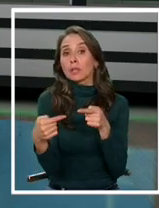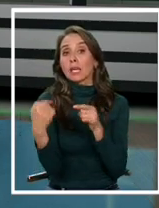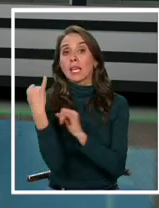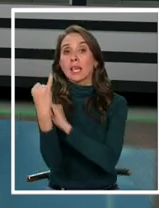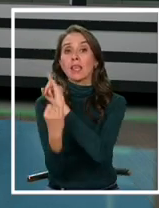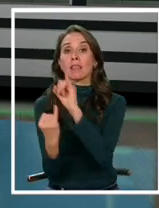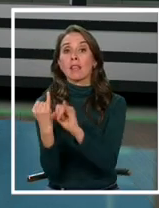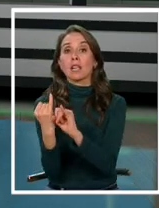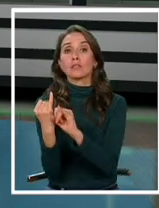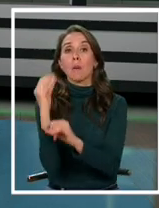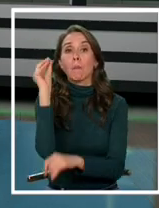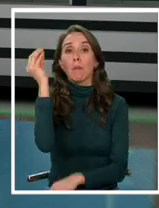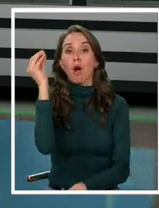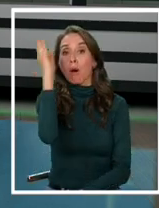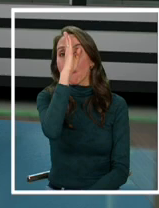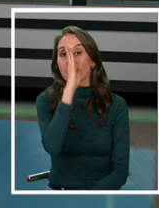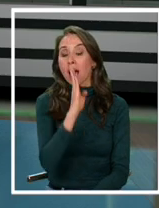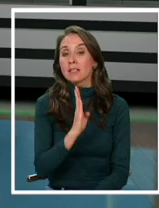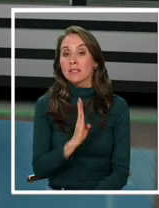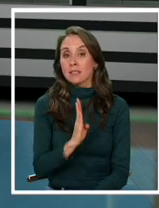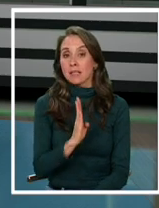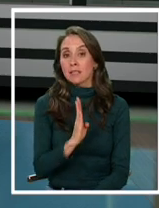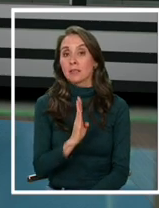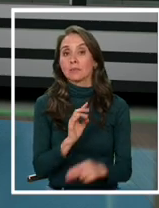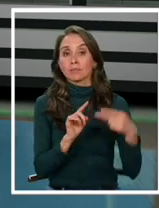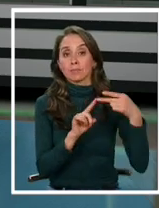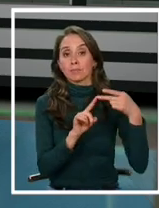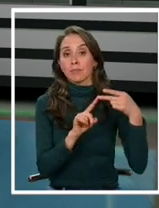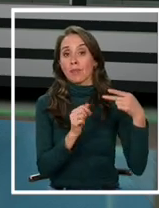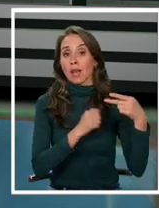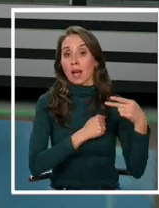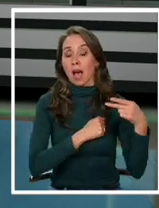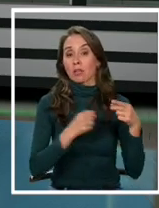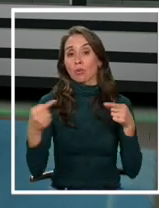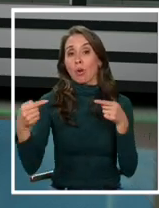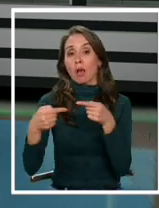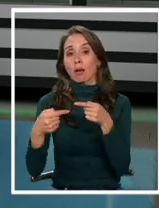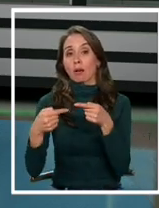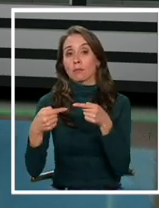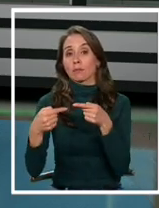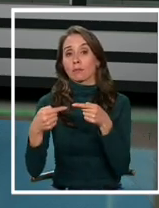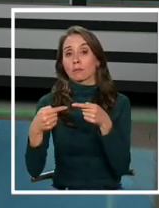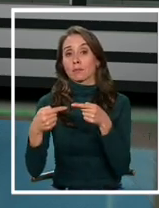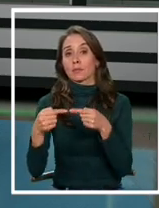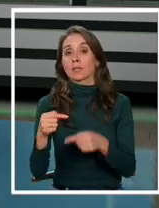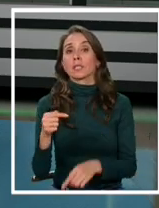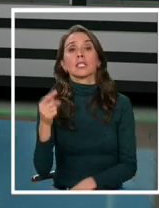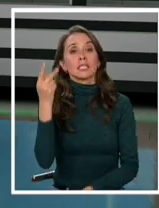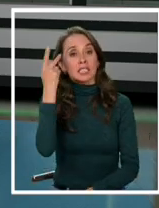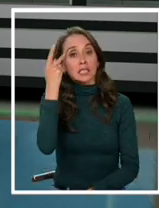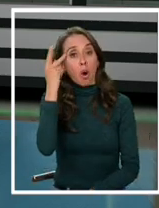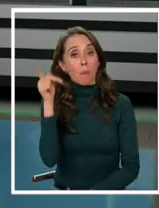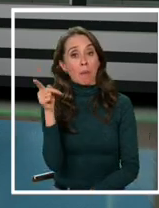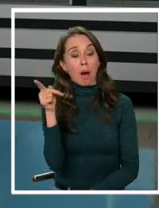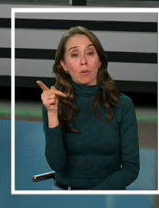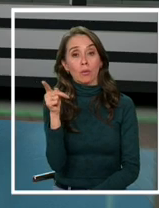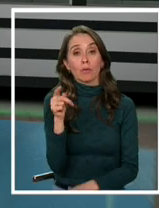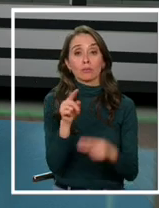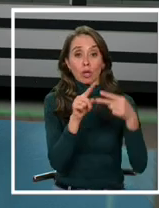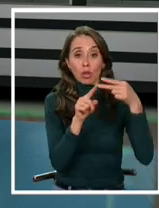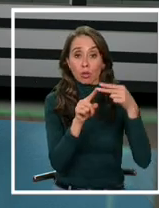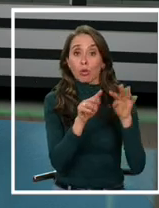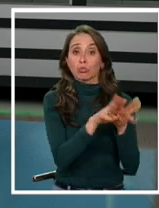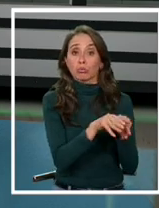menos que internacional de Porto alegre de Brasil mientras que la Católica tendrá que medirse frente al Sao Paulo además